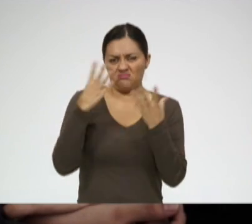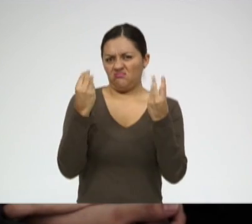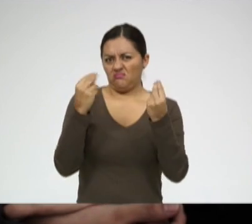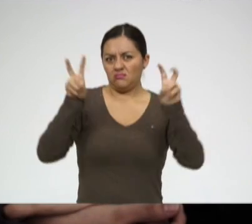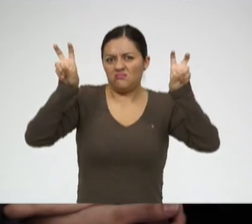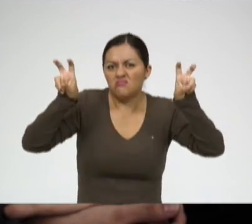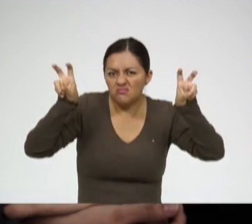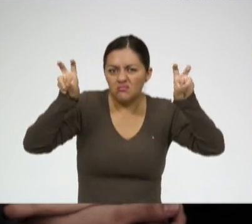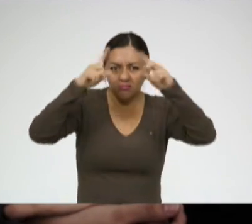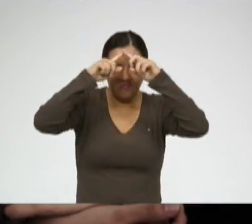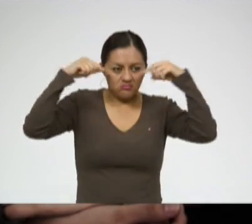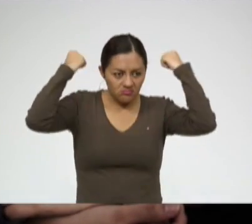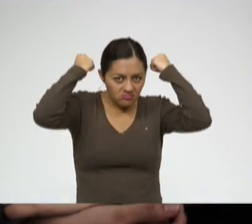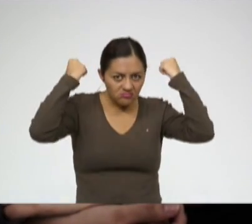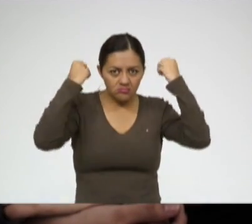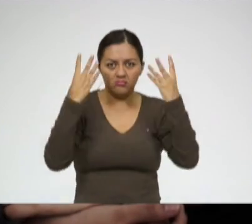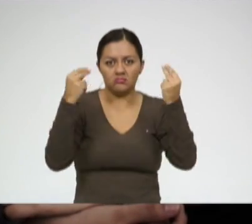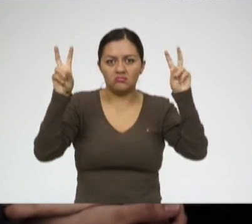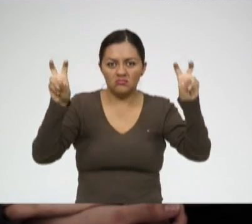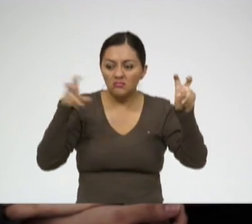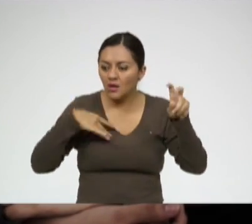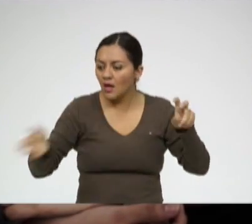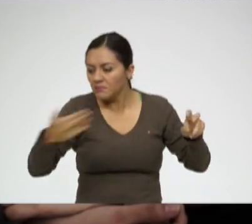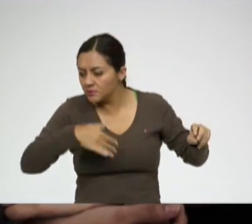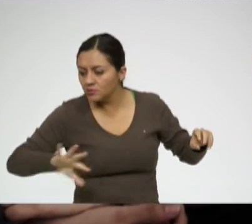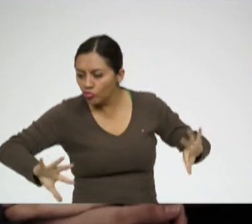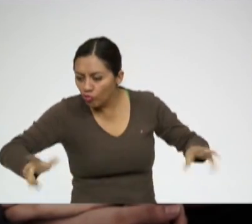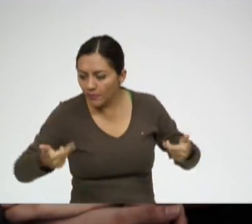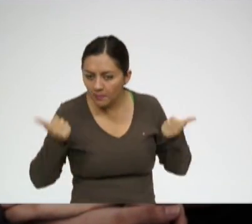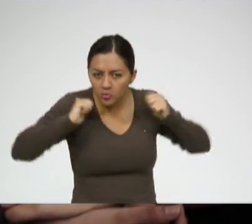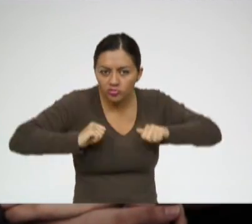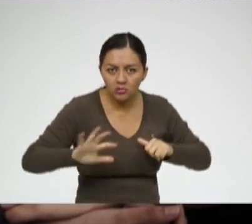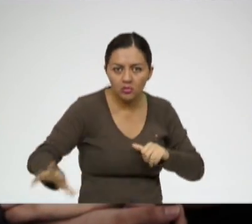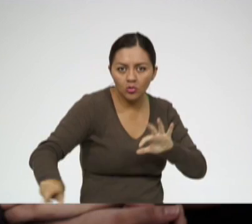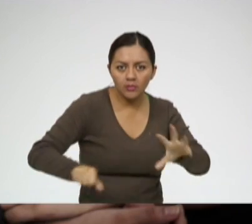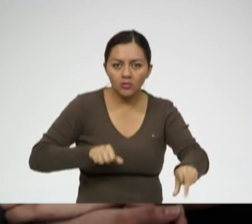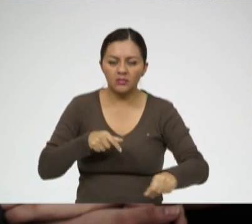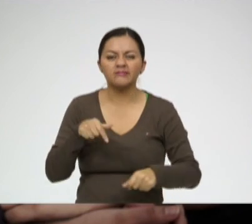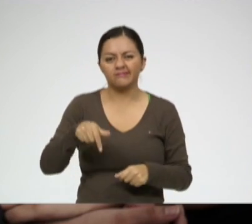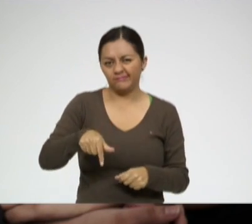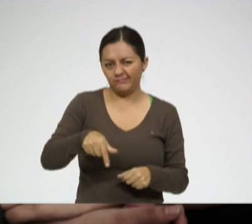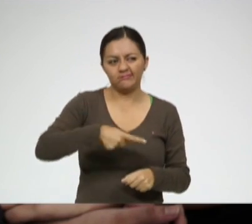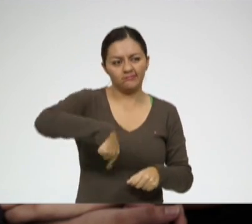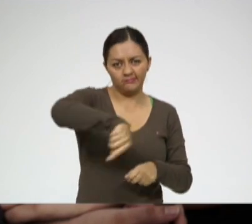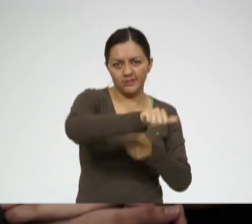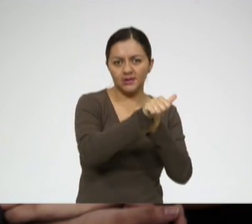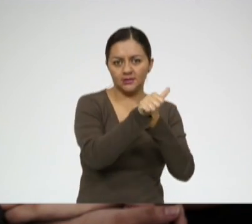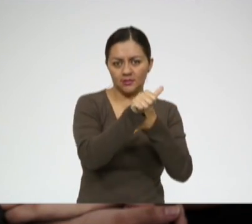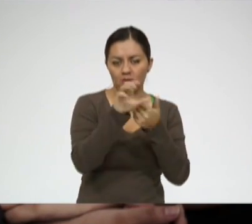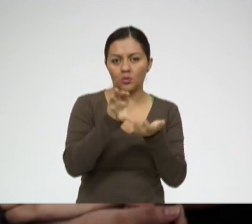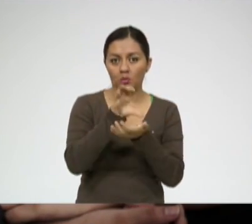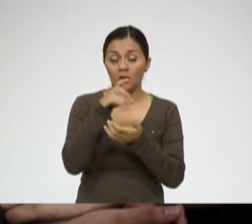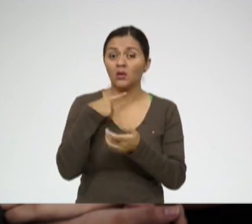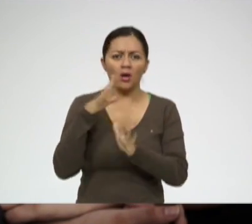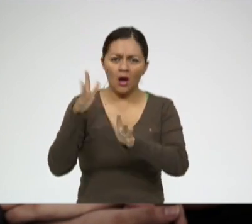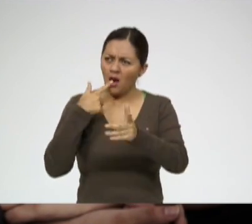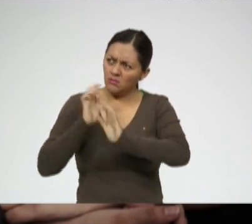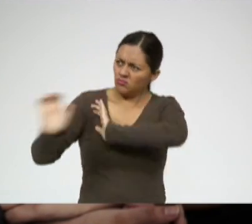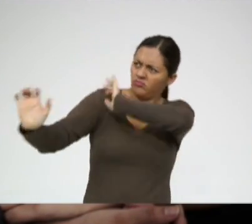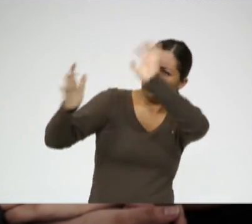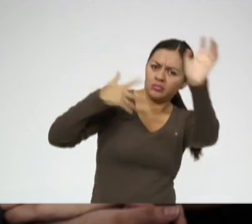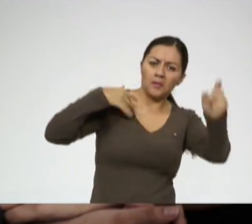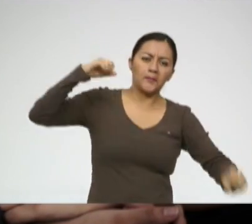lados y vienen y quieren robar a los estudiantes de aquí. Y a veces cuando no se dejan robar,